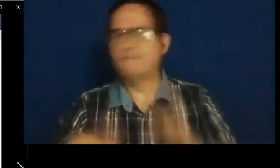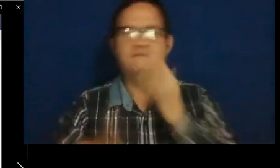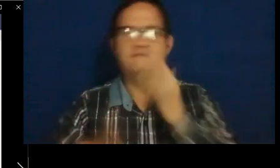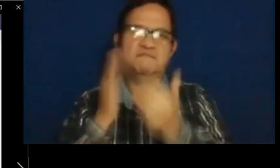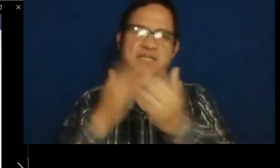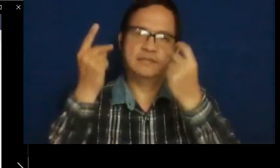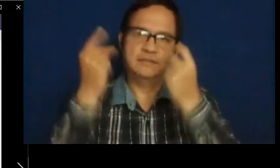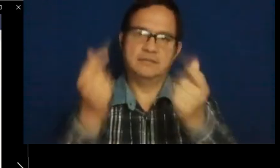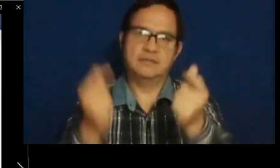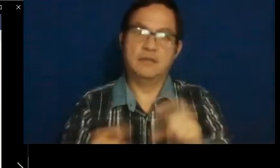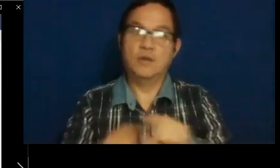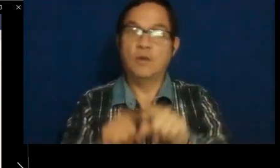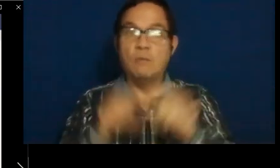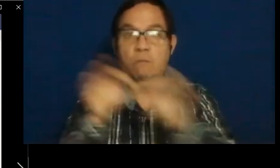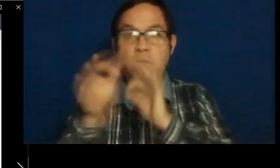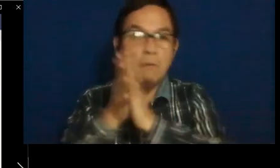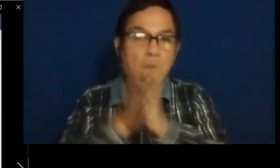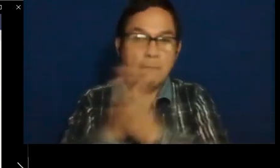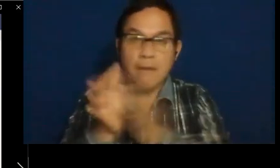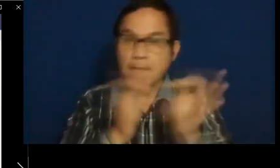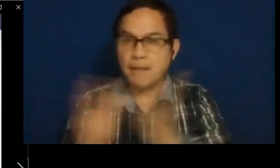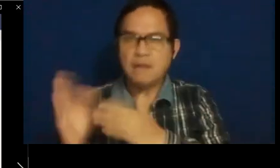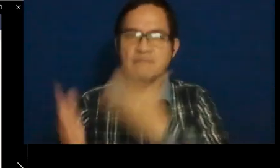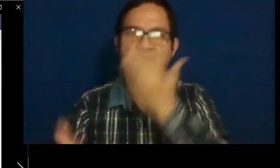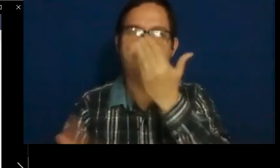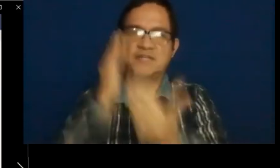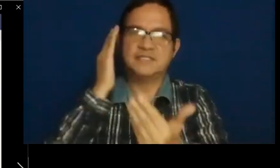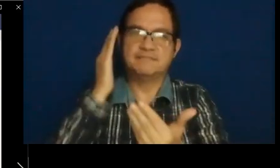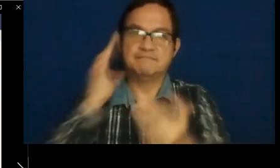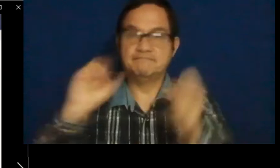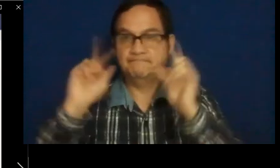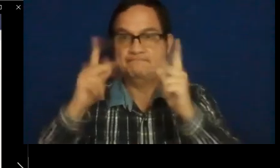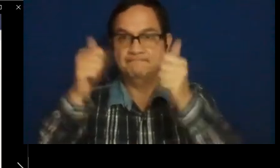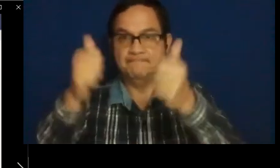cual como se les indica en la charla, créanme que no van a tener dificultades. Bien.